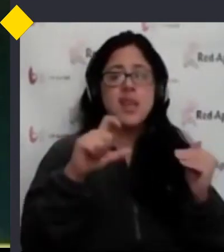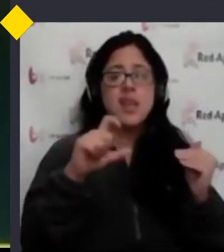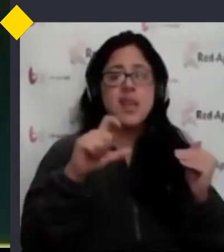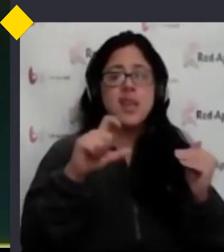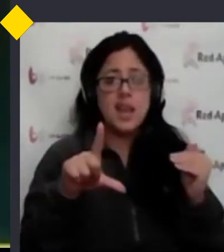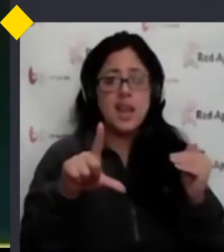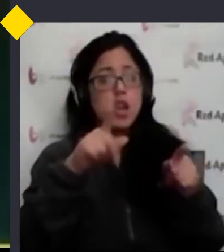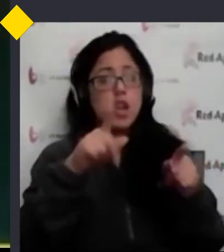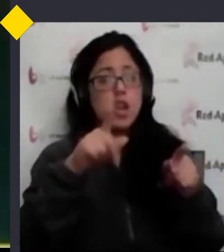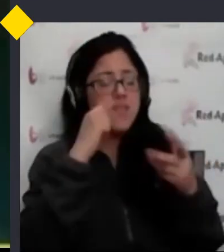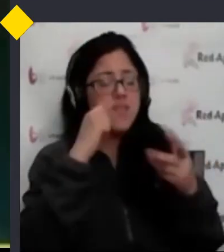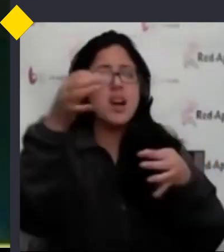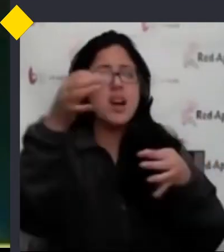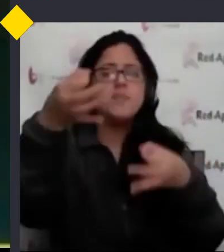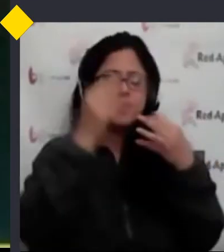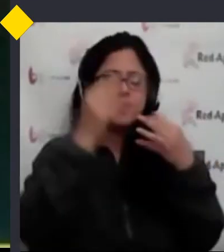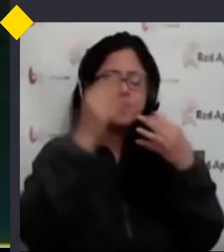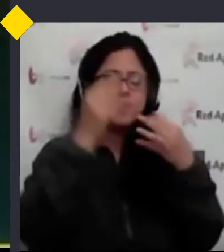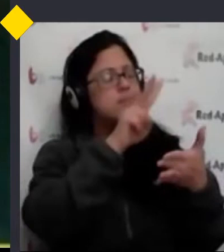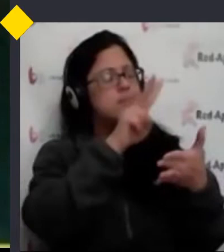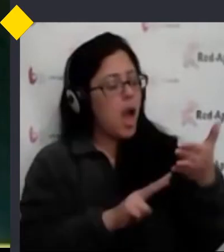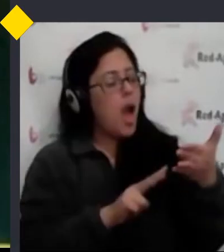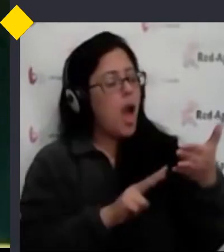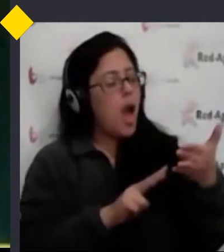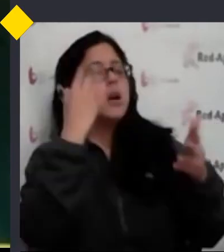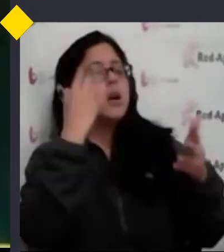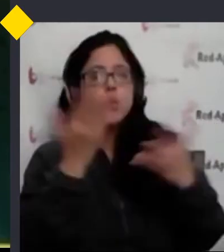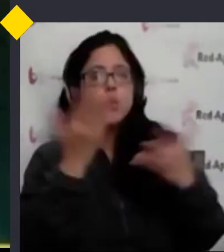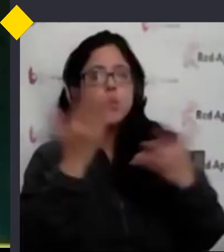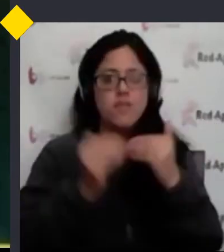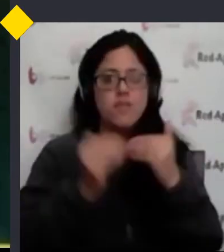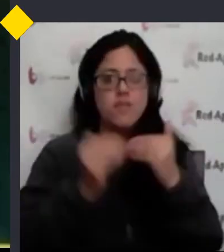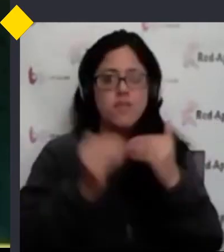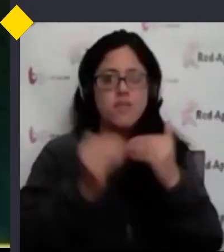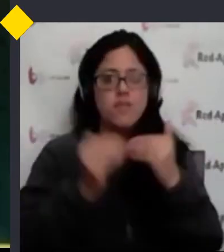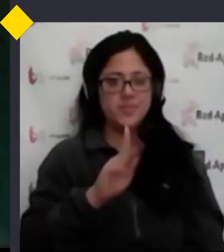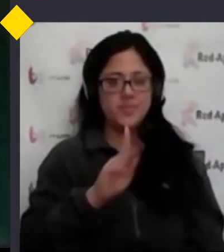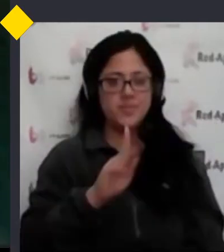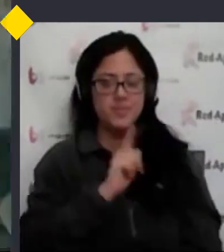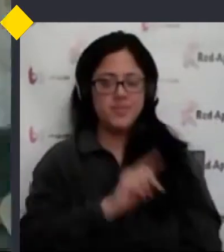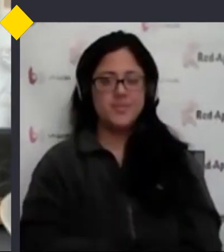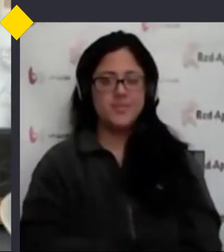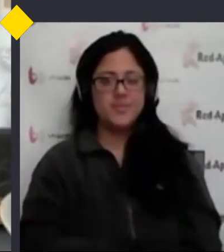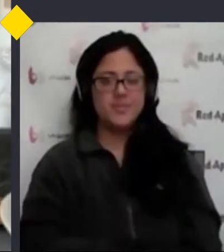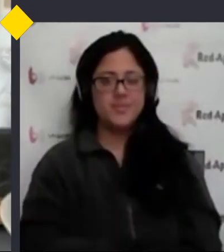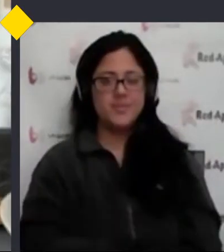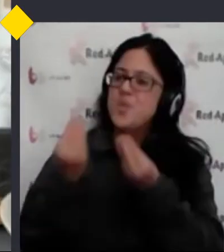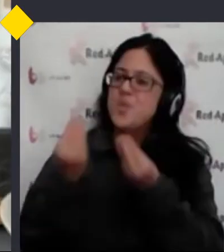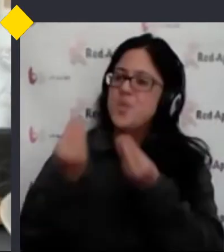ruta súper concreta de cómo avanzar hacia adelante con el tema LGBT. No, buenísimos los datos,